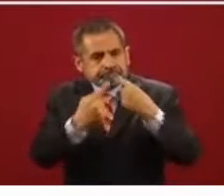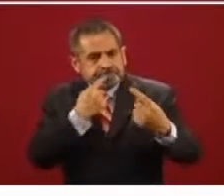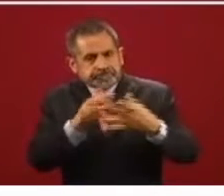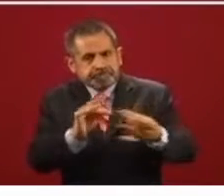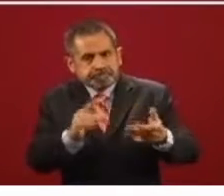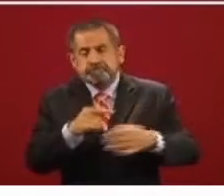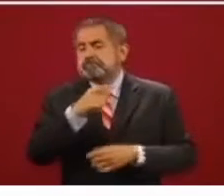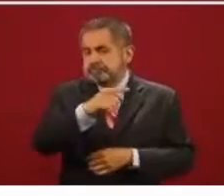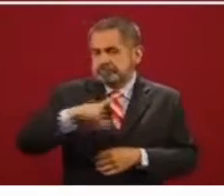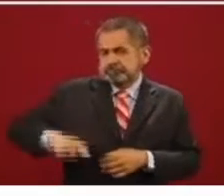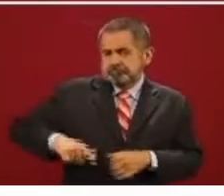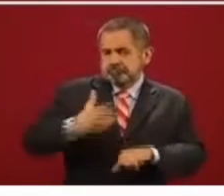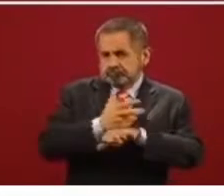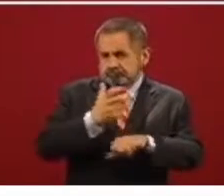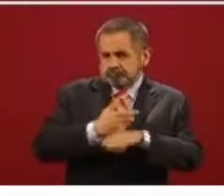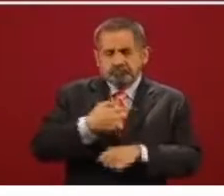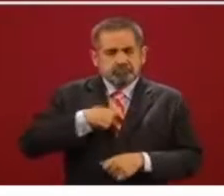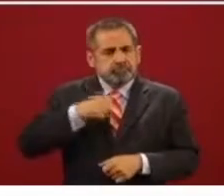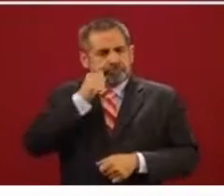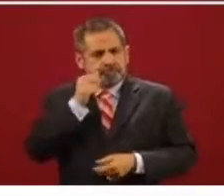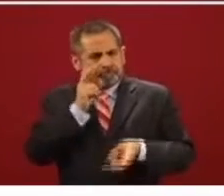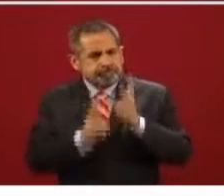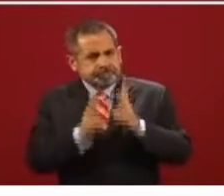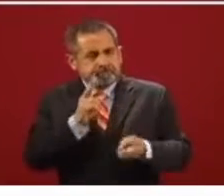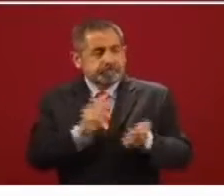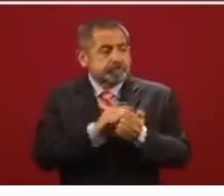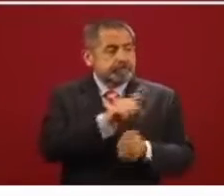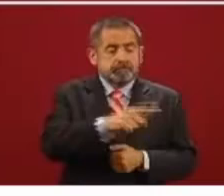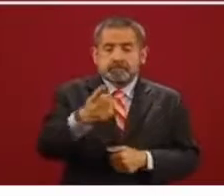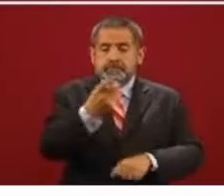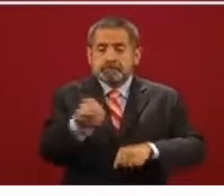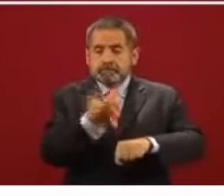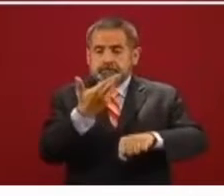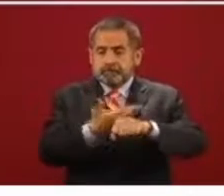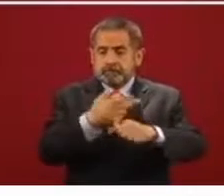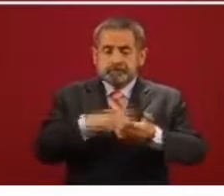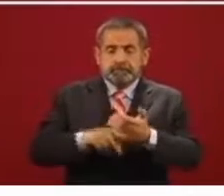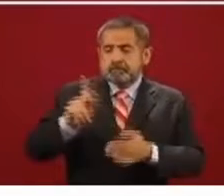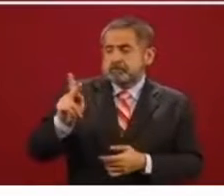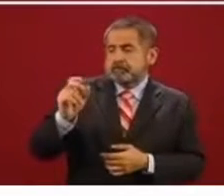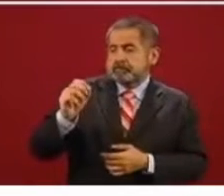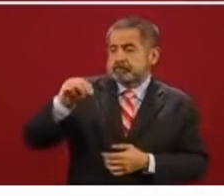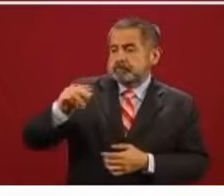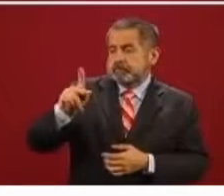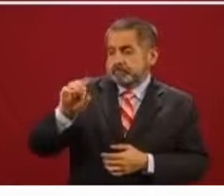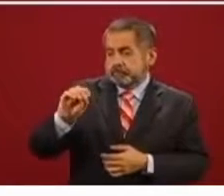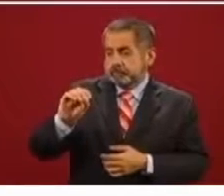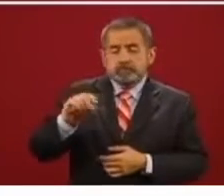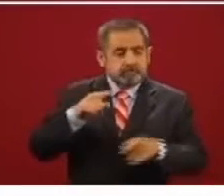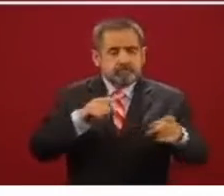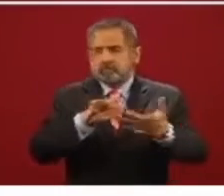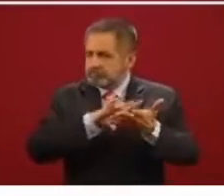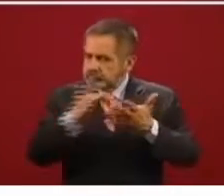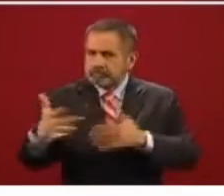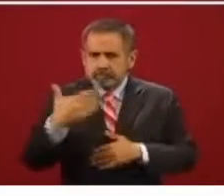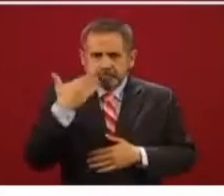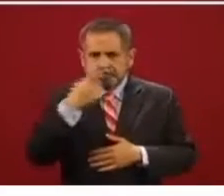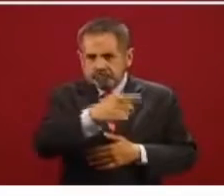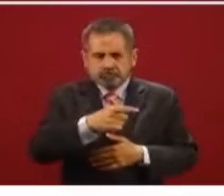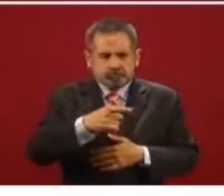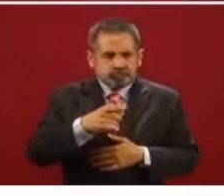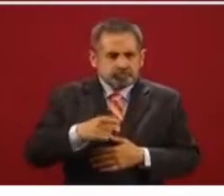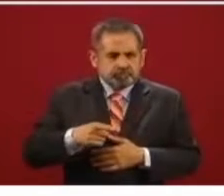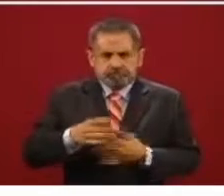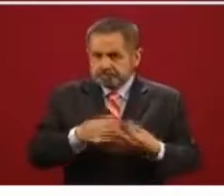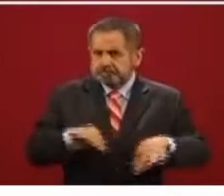coincidió el gobierno de Estados Unidos, yo ayer conversé con el secretario Mike Pompeo, a quien le agradezco mucho porque la verdad ha tenido una